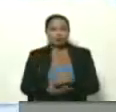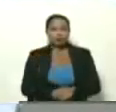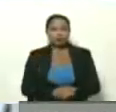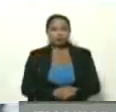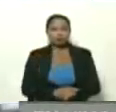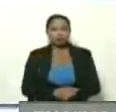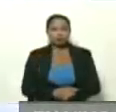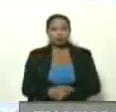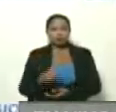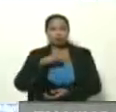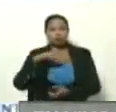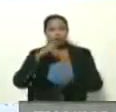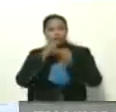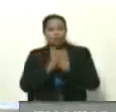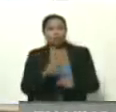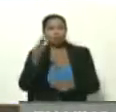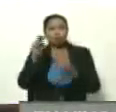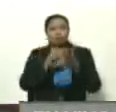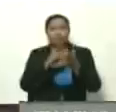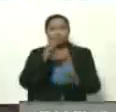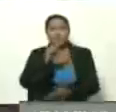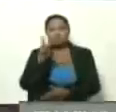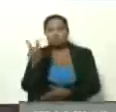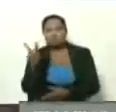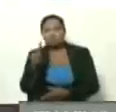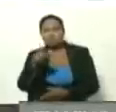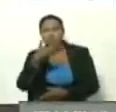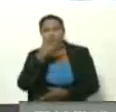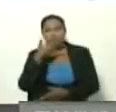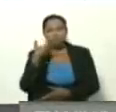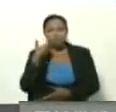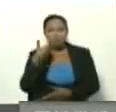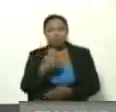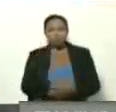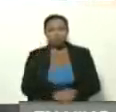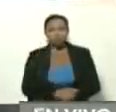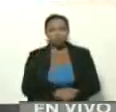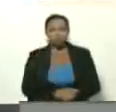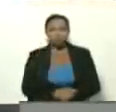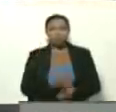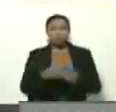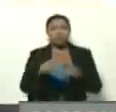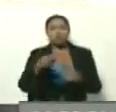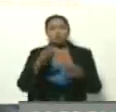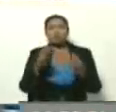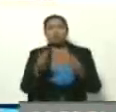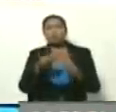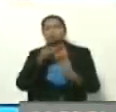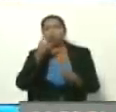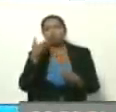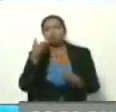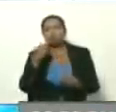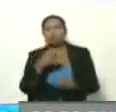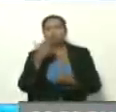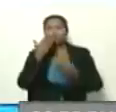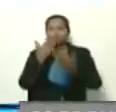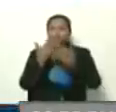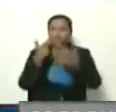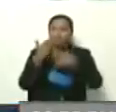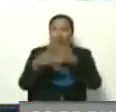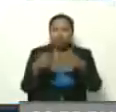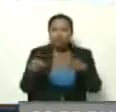y esperamos que el 2022 sea mucho mejor todavía, pero muchísimo mejor. De cara a eso, bueno,